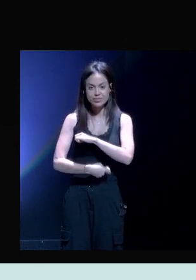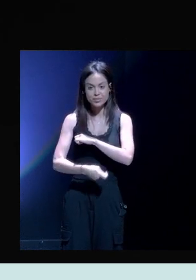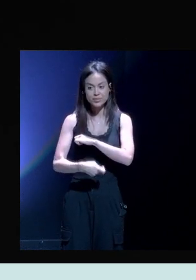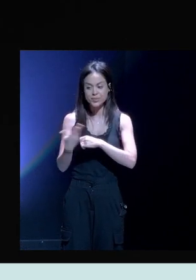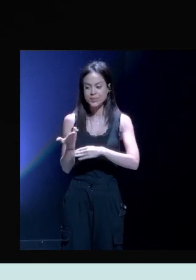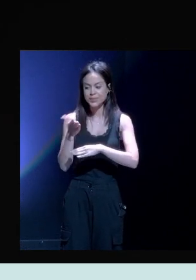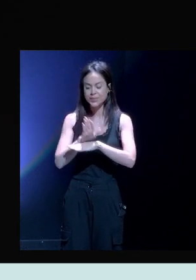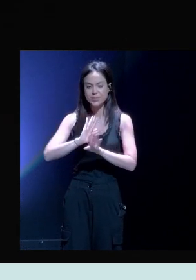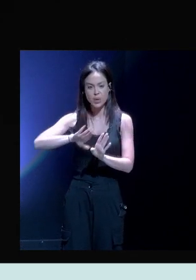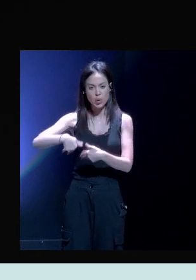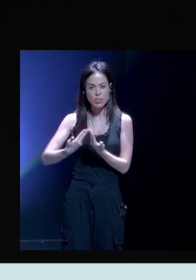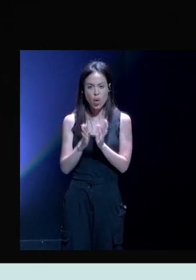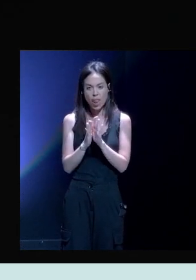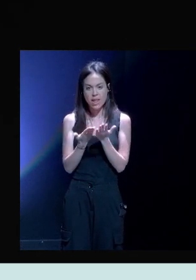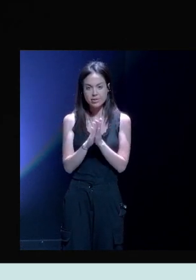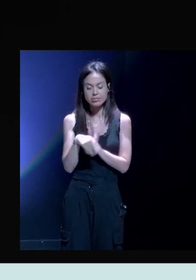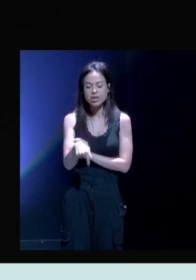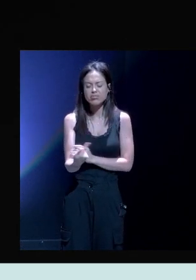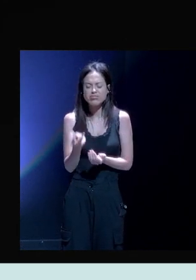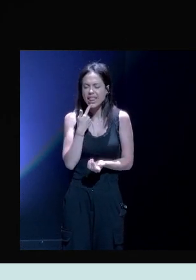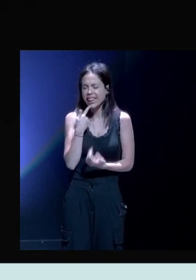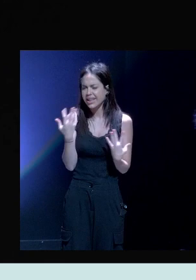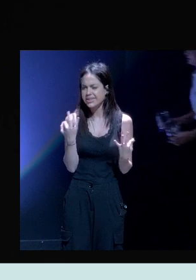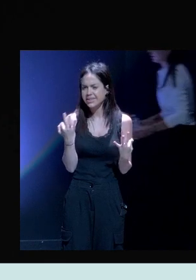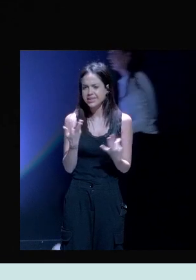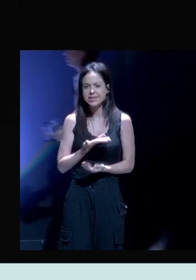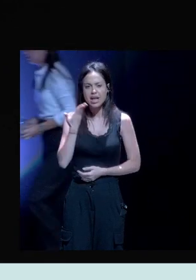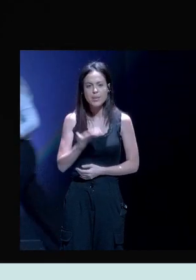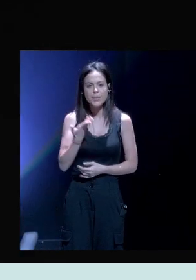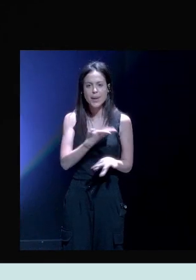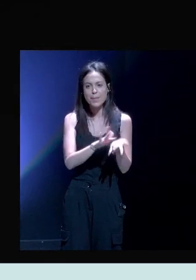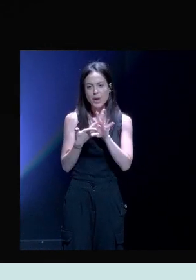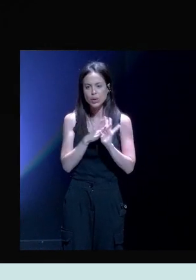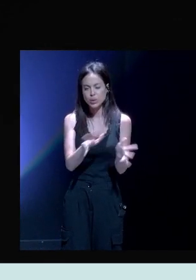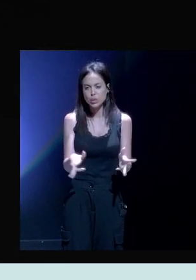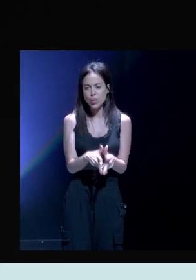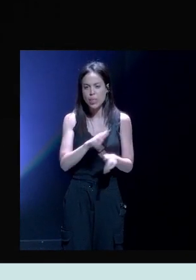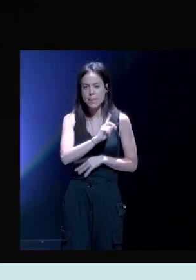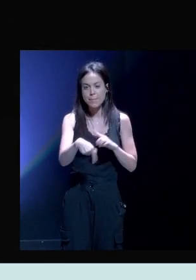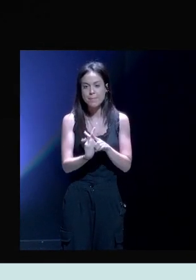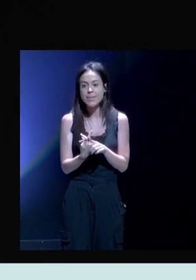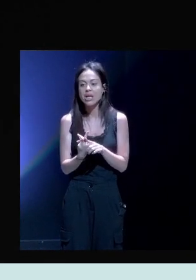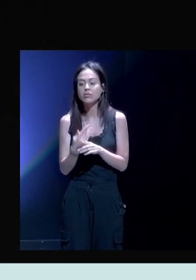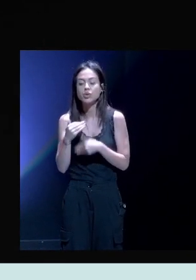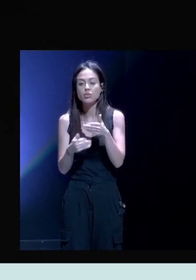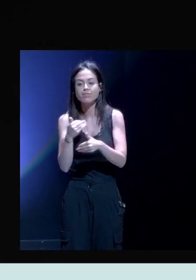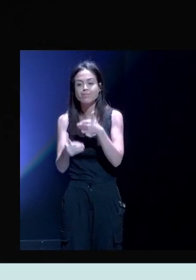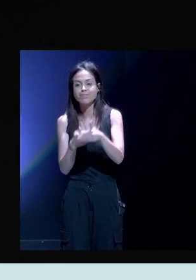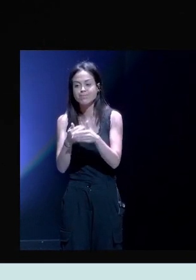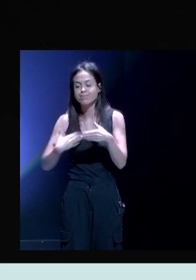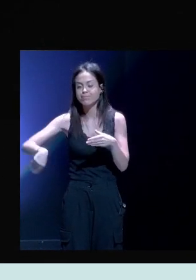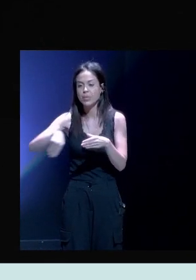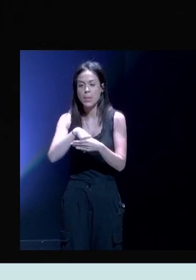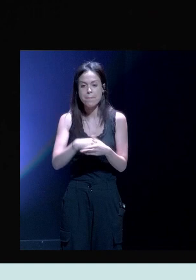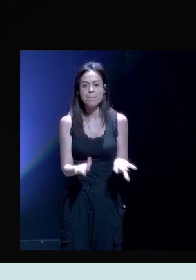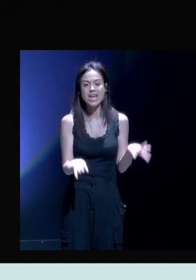presentación de su último libro sobre la importancia de los vínculos sociales en los procesos de inclusión y exclusión. El vínculo